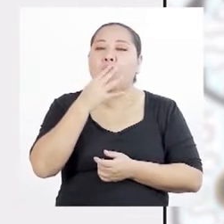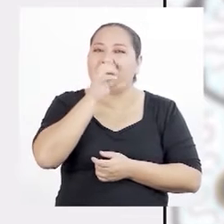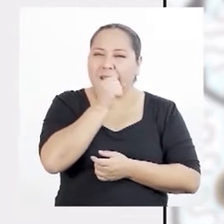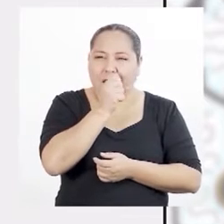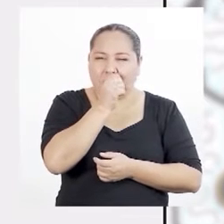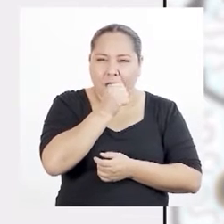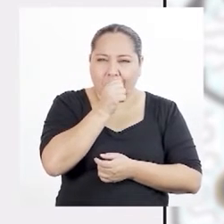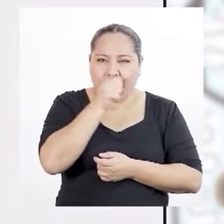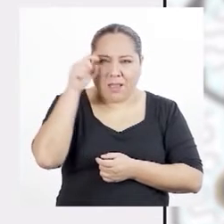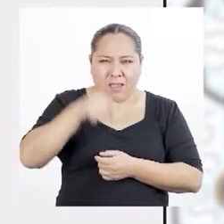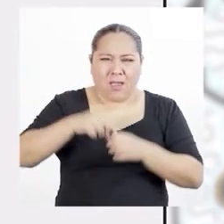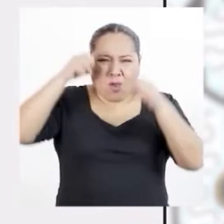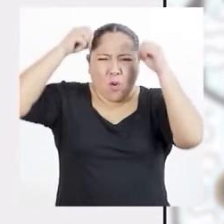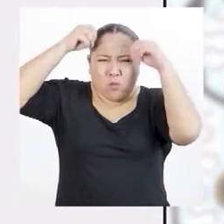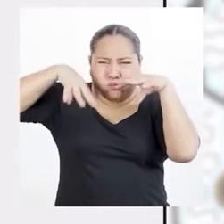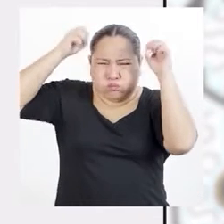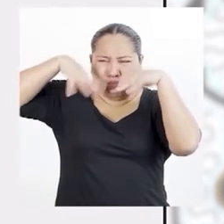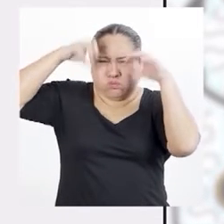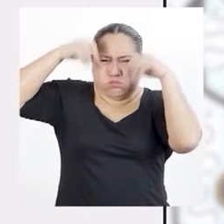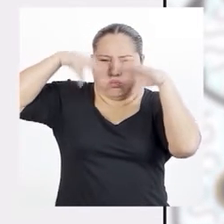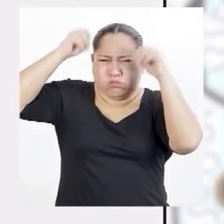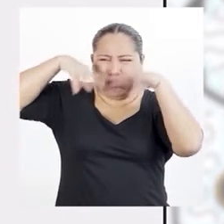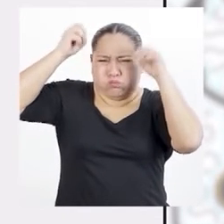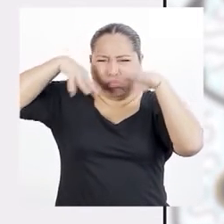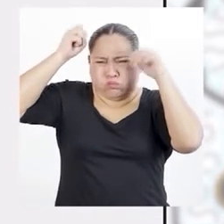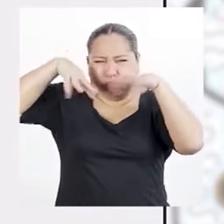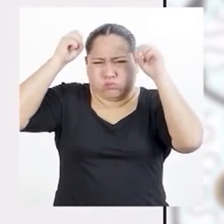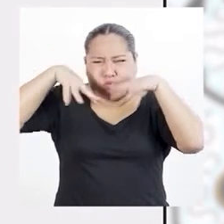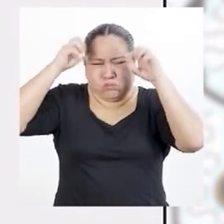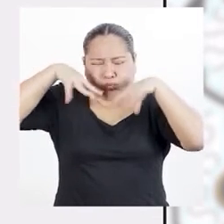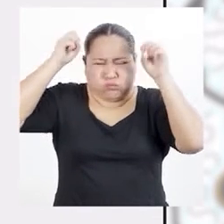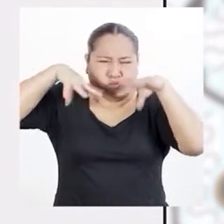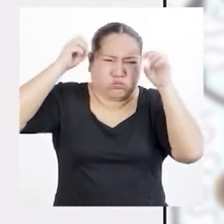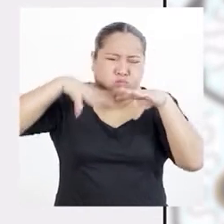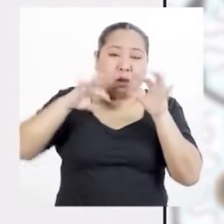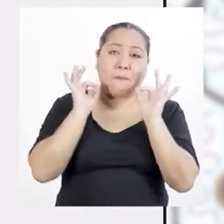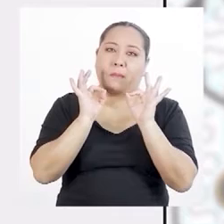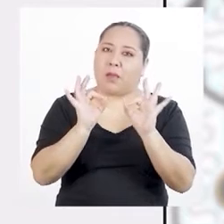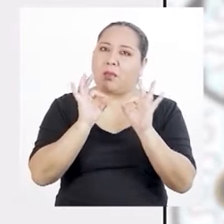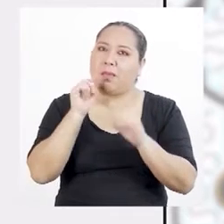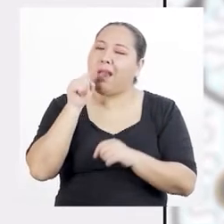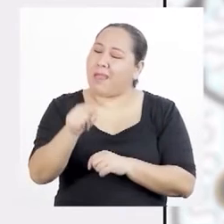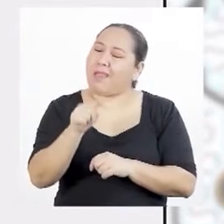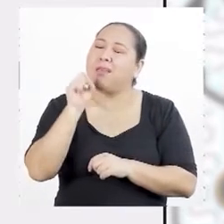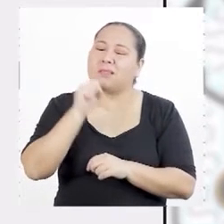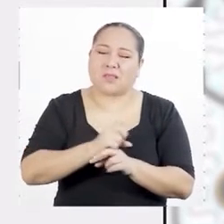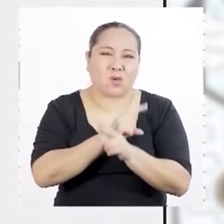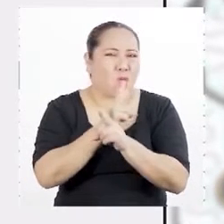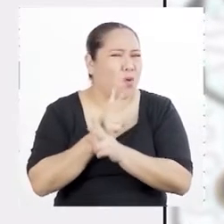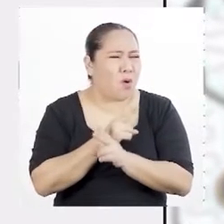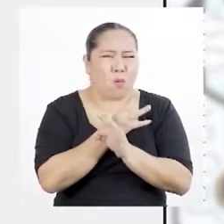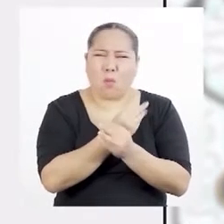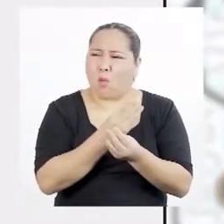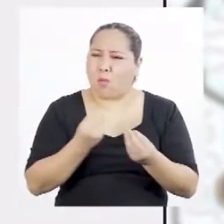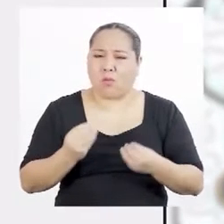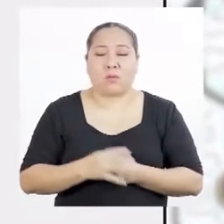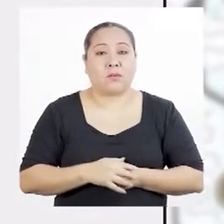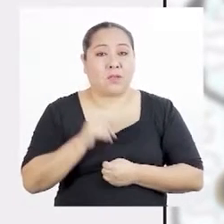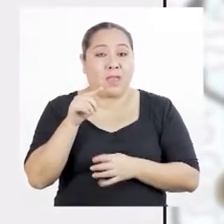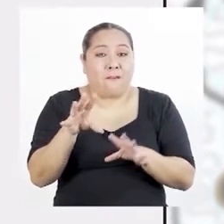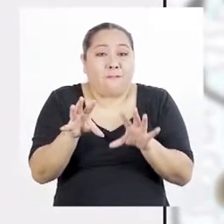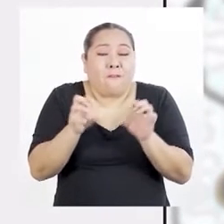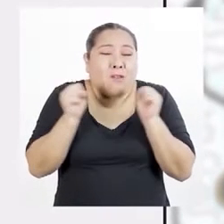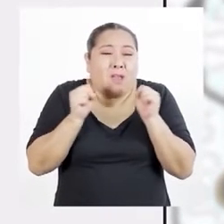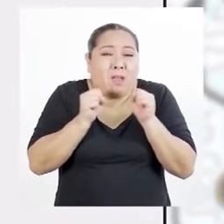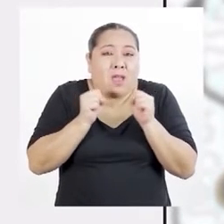naranja pueden presentar lluvias torrenciales peligrosas. Se debe tener mucho cuidado. El friaje es